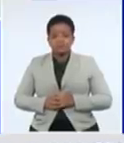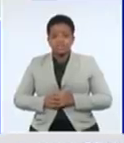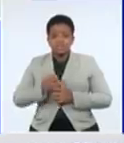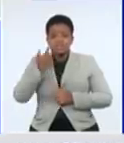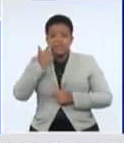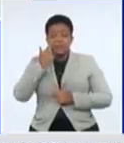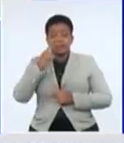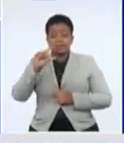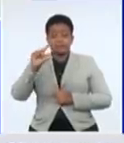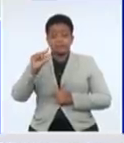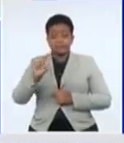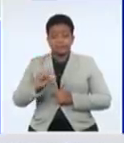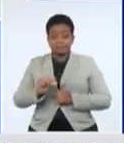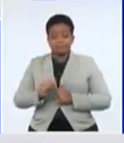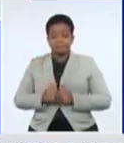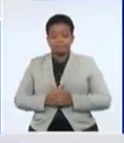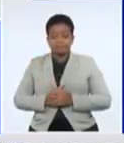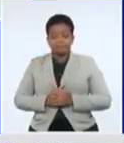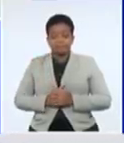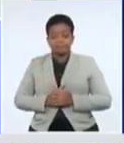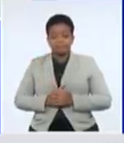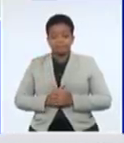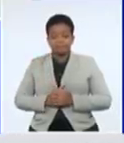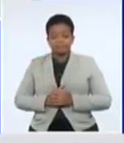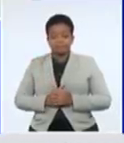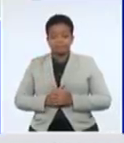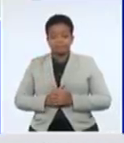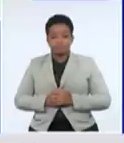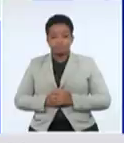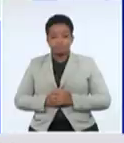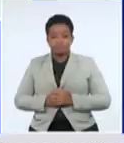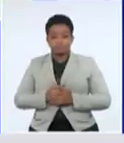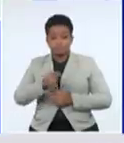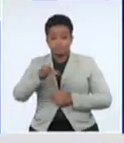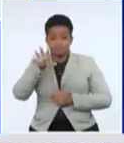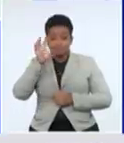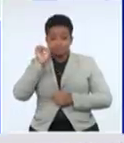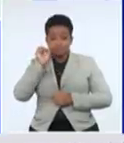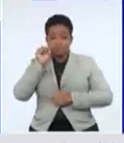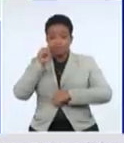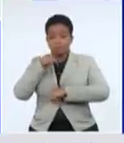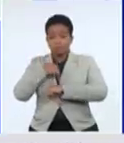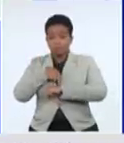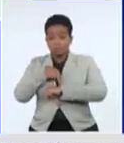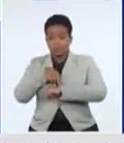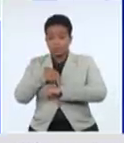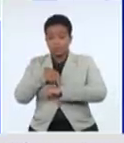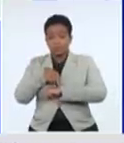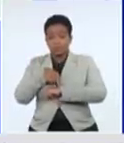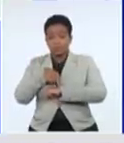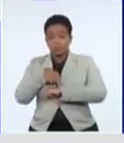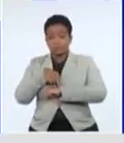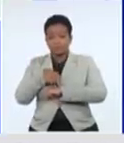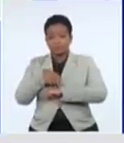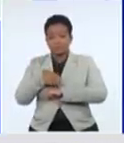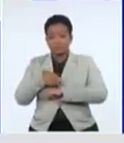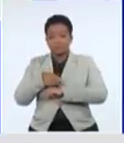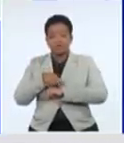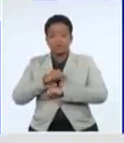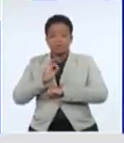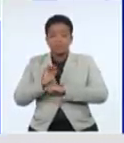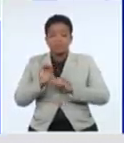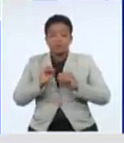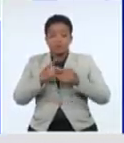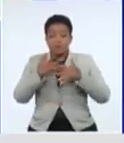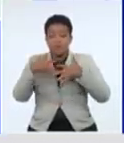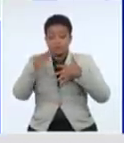reducción, incluso se dan cuenta que hay un momento en una parte del gráfico en el